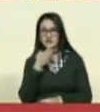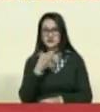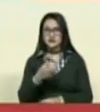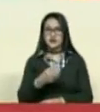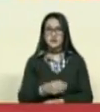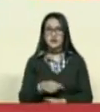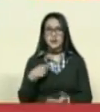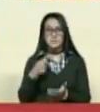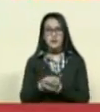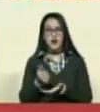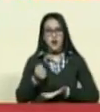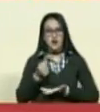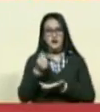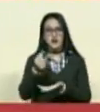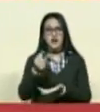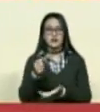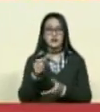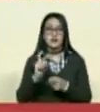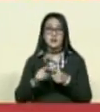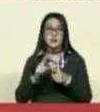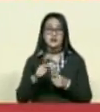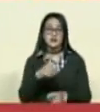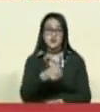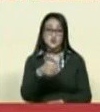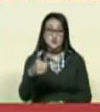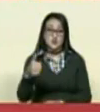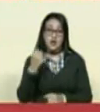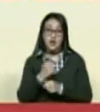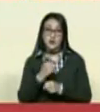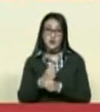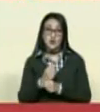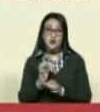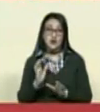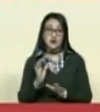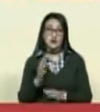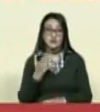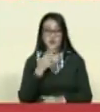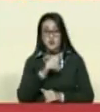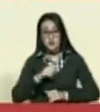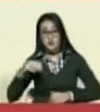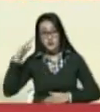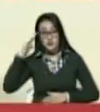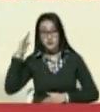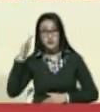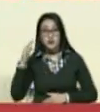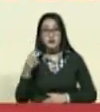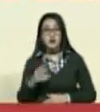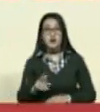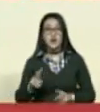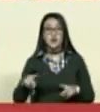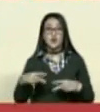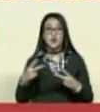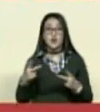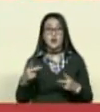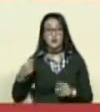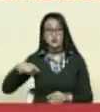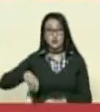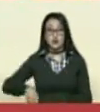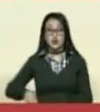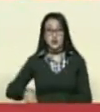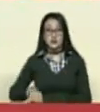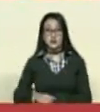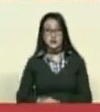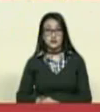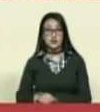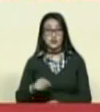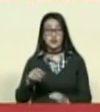Y el pago de los aguinaldos de acuerdo a las condiciones laborales. En este caso de la Fuerza Armada Nacional Bolivariana con nuevo sueldo, con